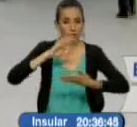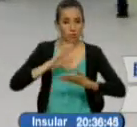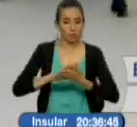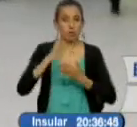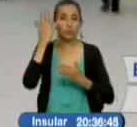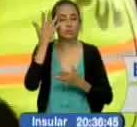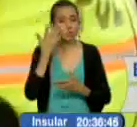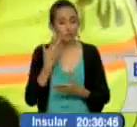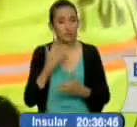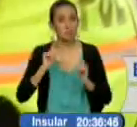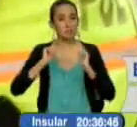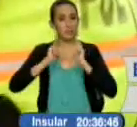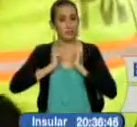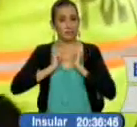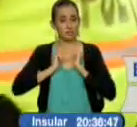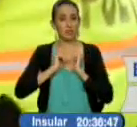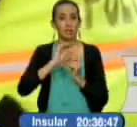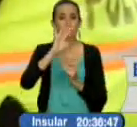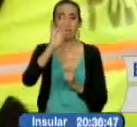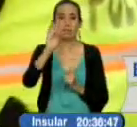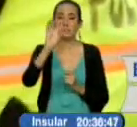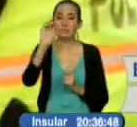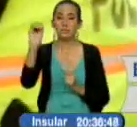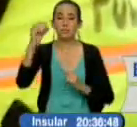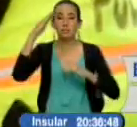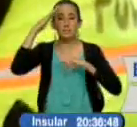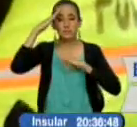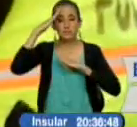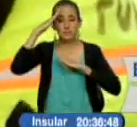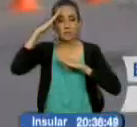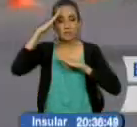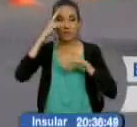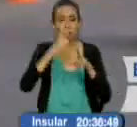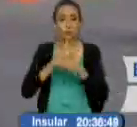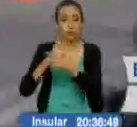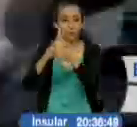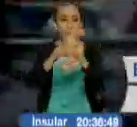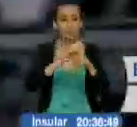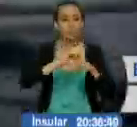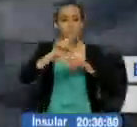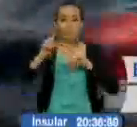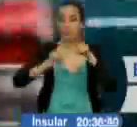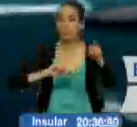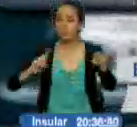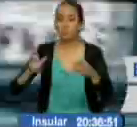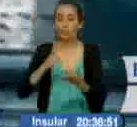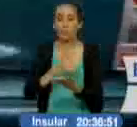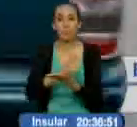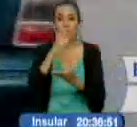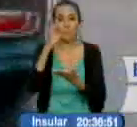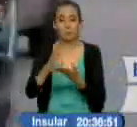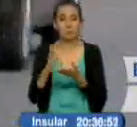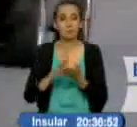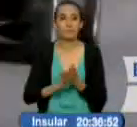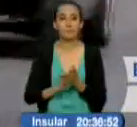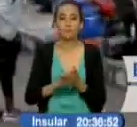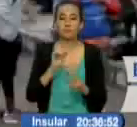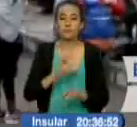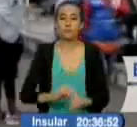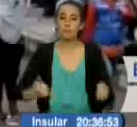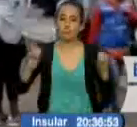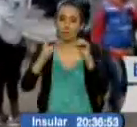estos días de descanso, 700 uniformados policiales se distribuirán en la Panamericana, en los sitios de